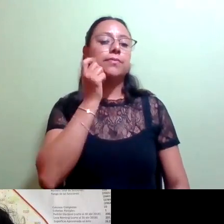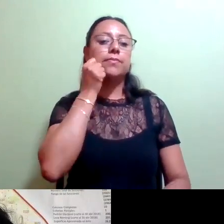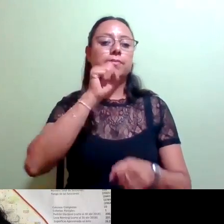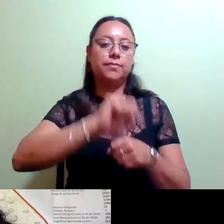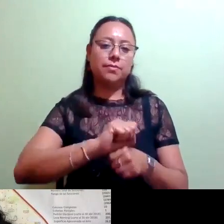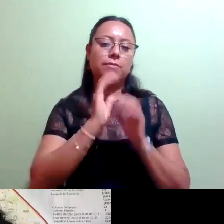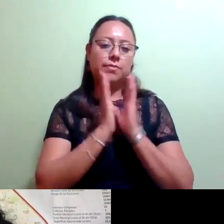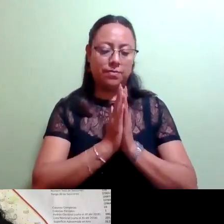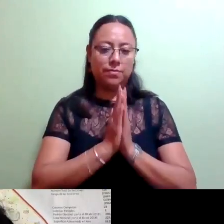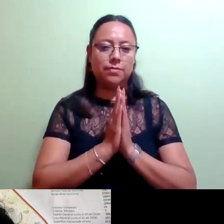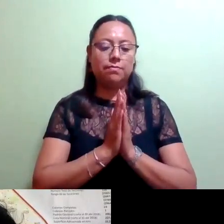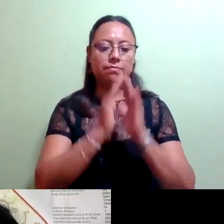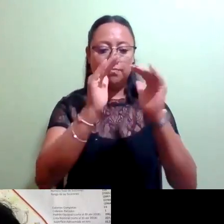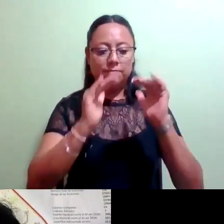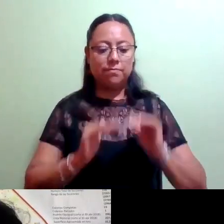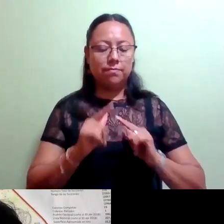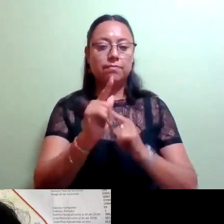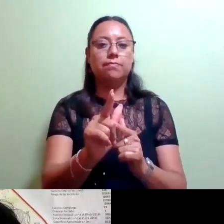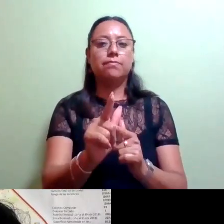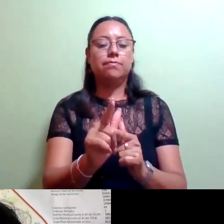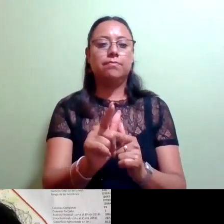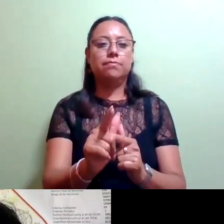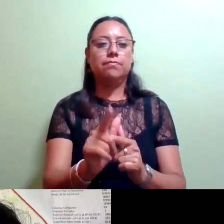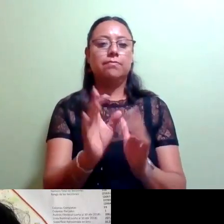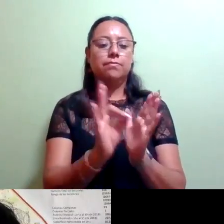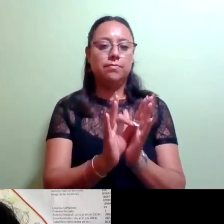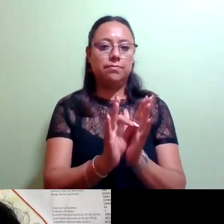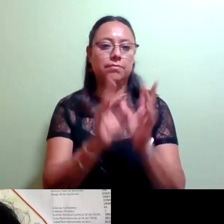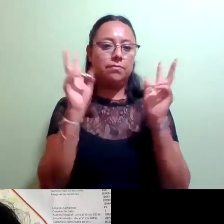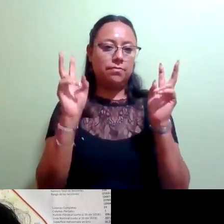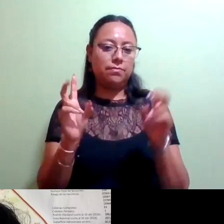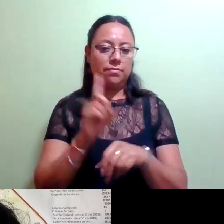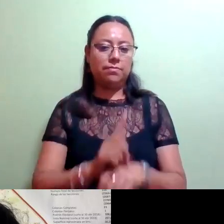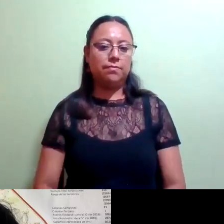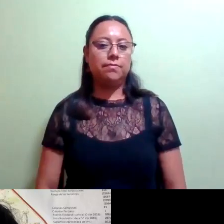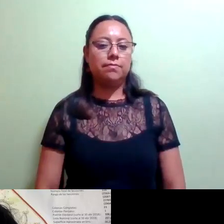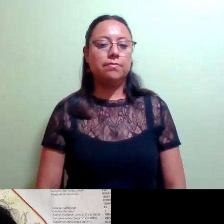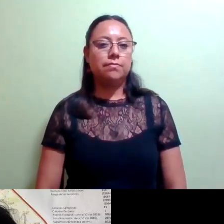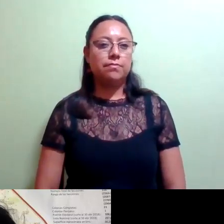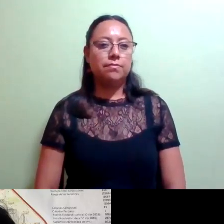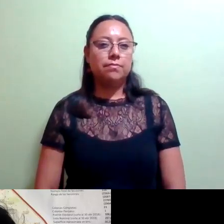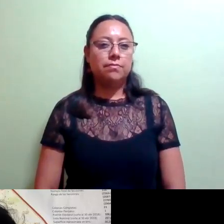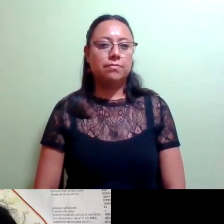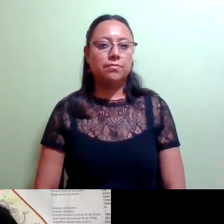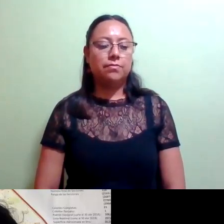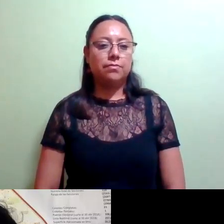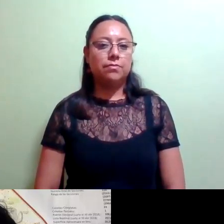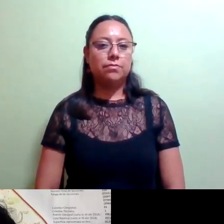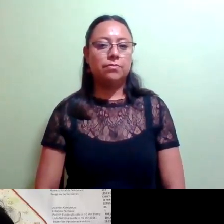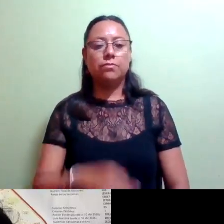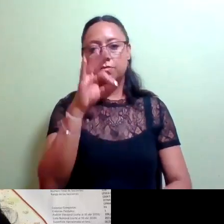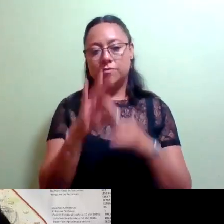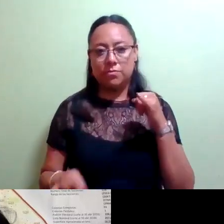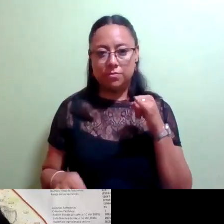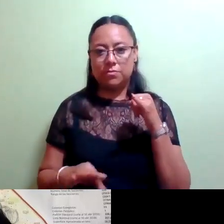le ruego a usted proceda con el desahogo del siguiente punto del orden del día. El último punto del